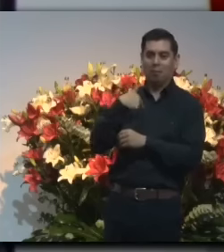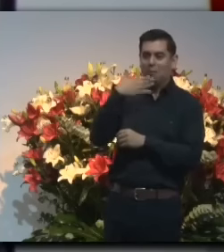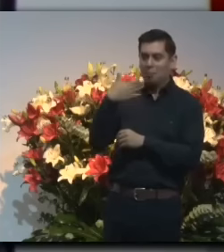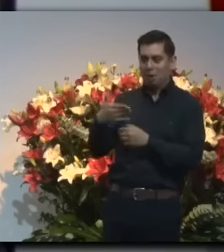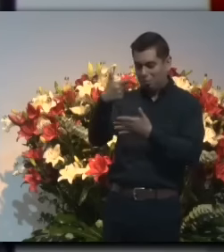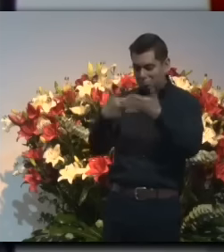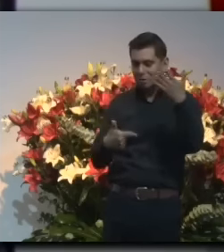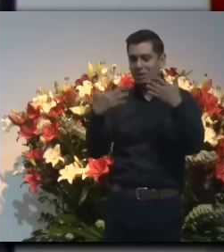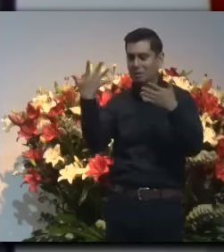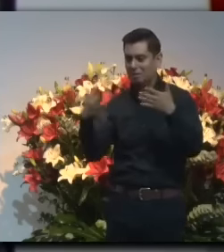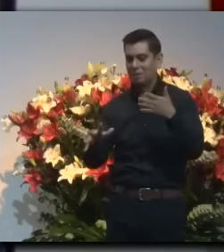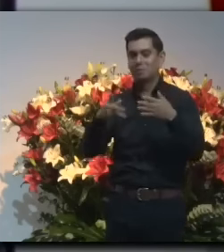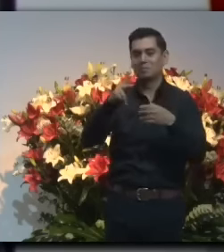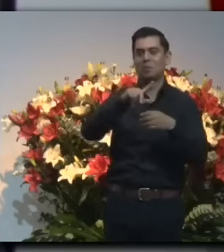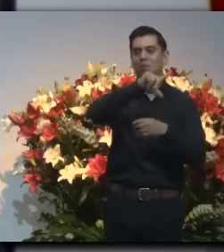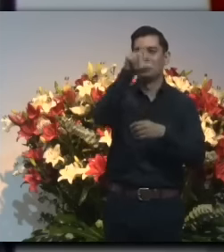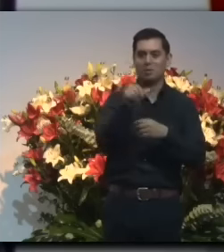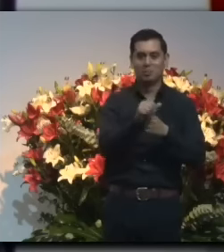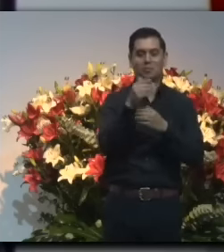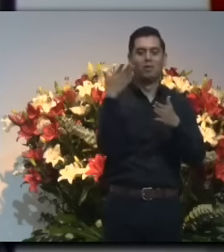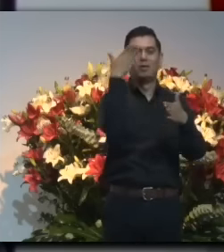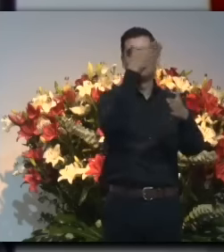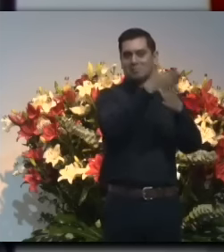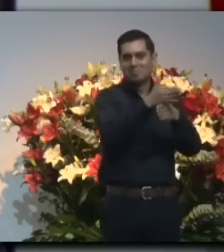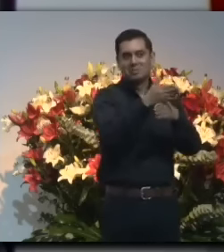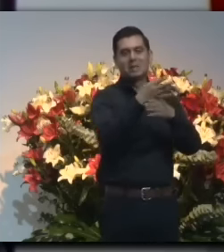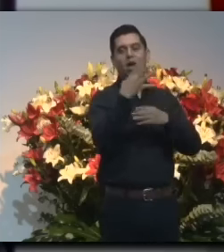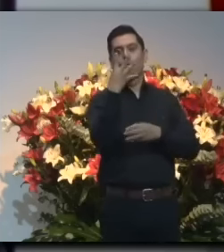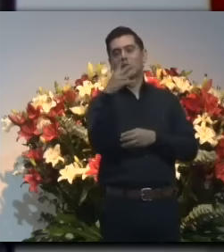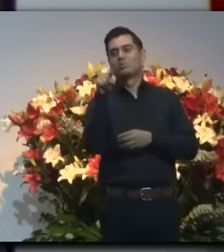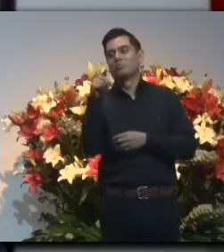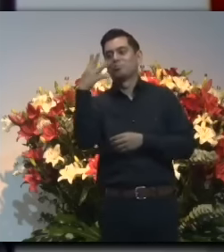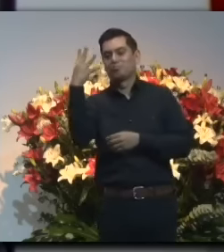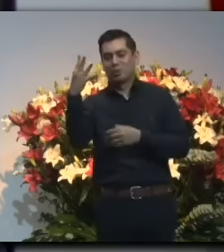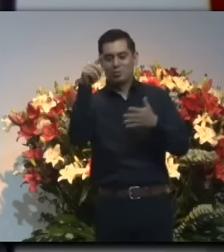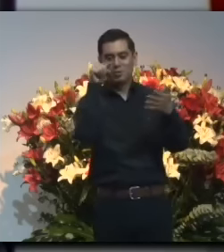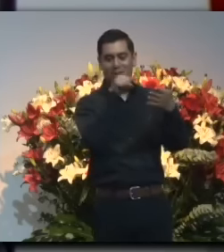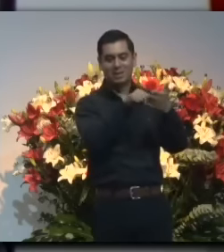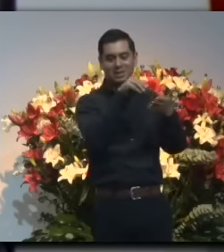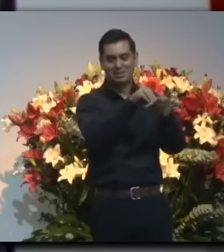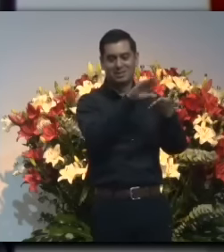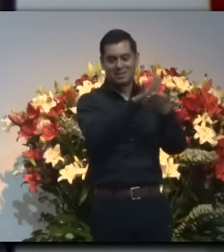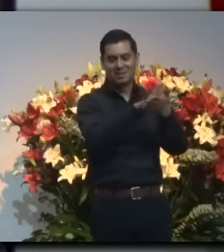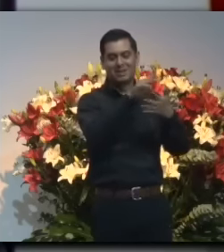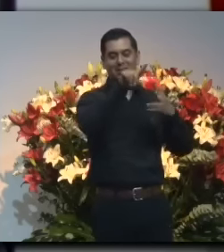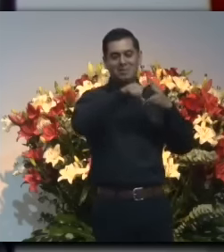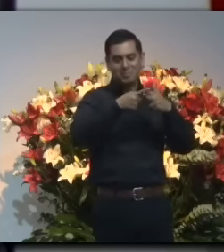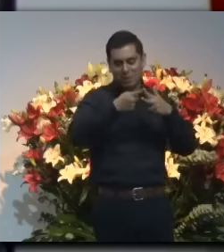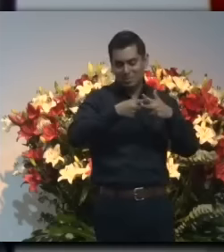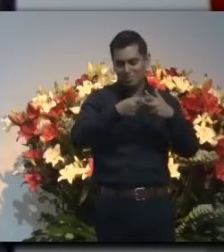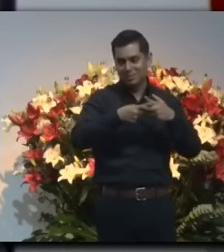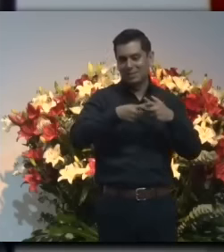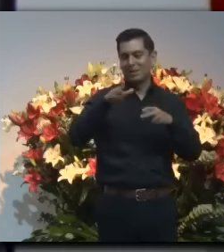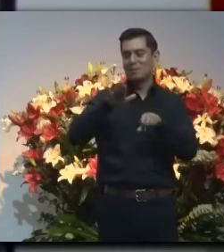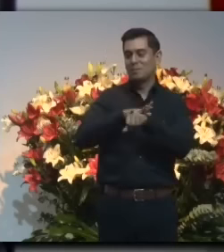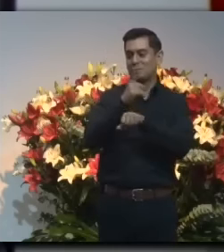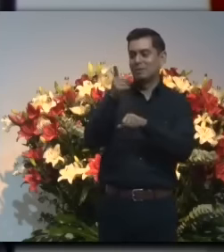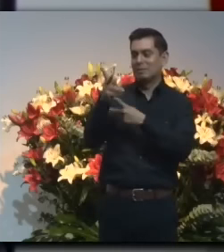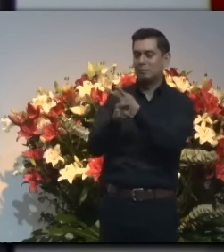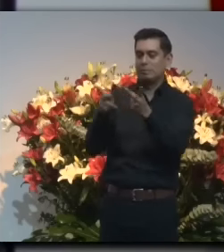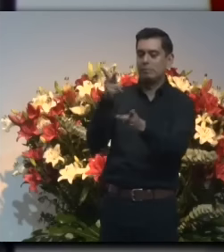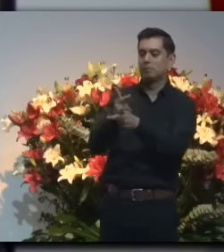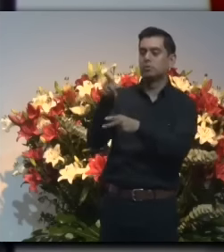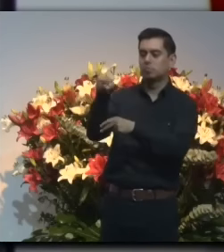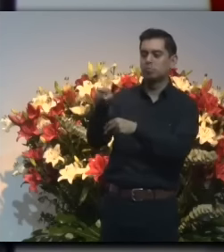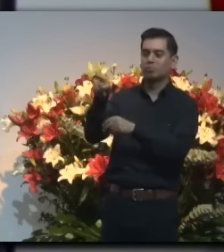saqué 4.2 en matemáticas. Entonces, la verdad es que la posibilidad de salir adelante cuando vienes de una preparatoria